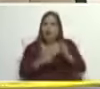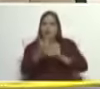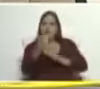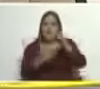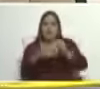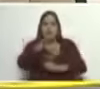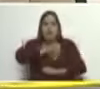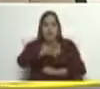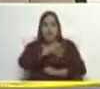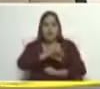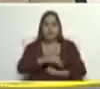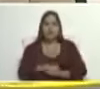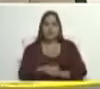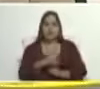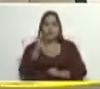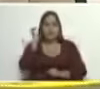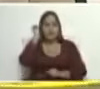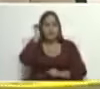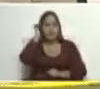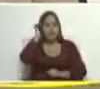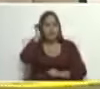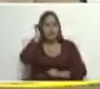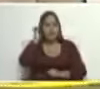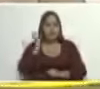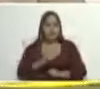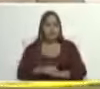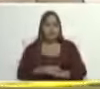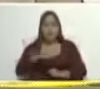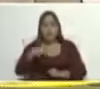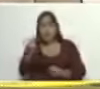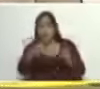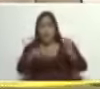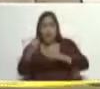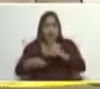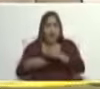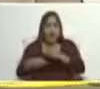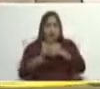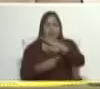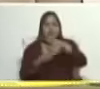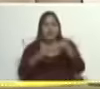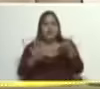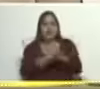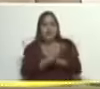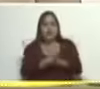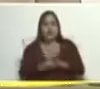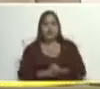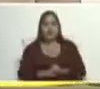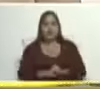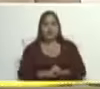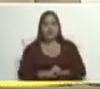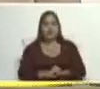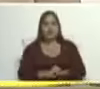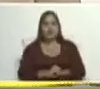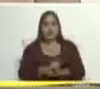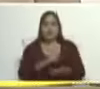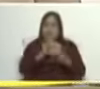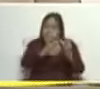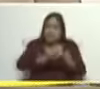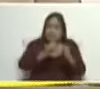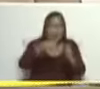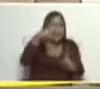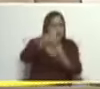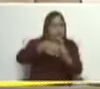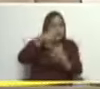esta sociedad. Y yo les puedo dar muchos detalles acerca de la resistencia